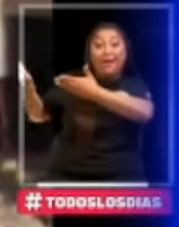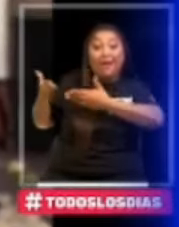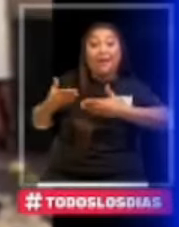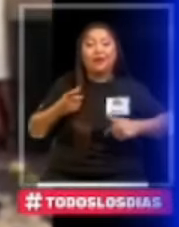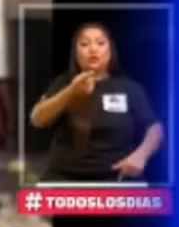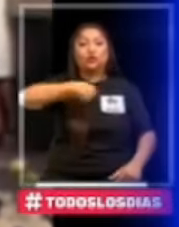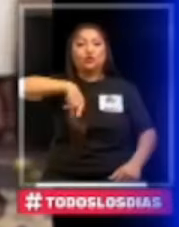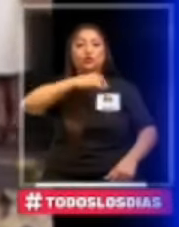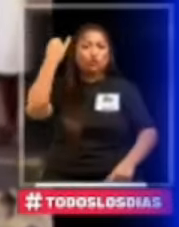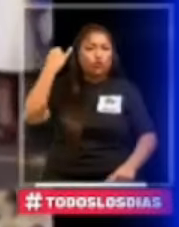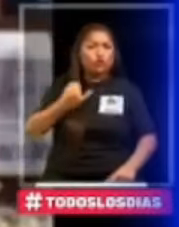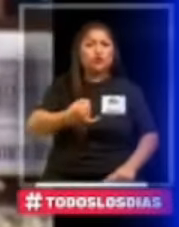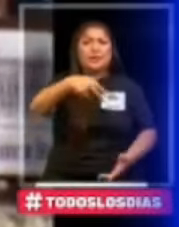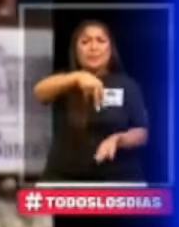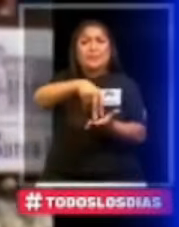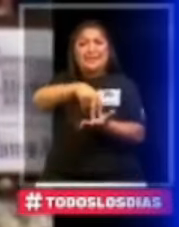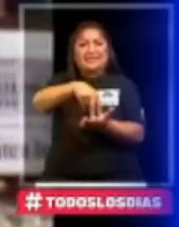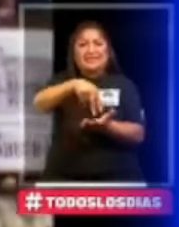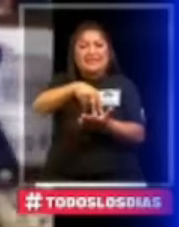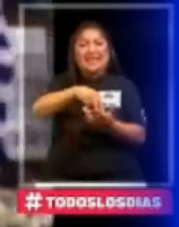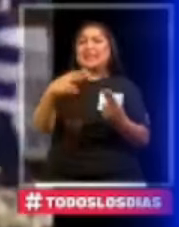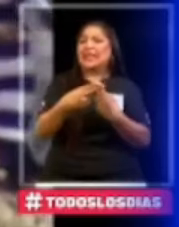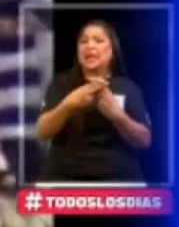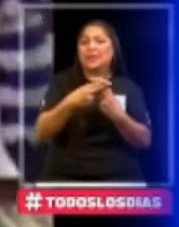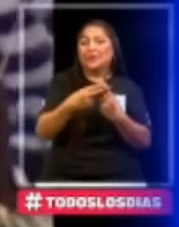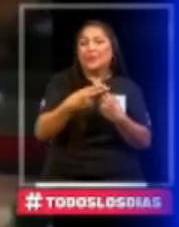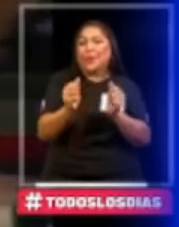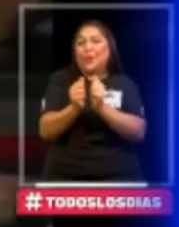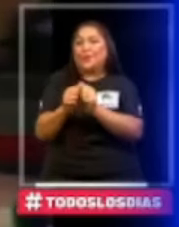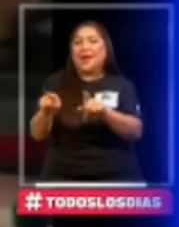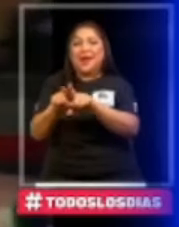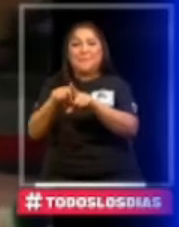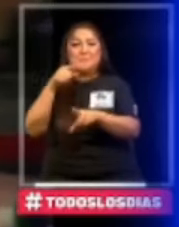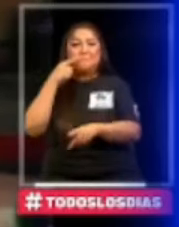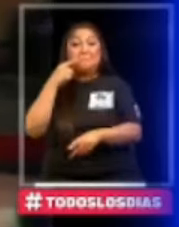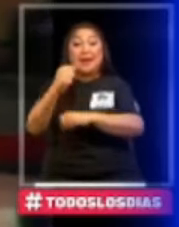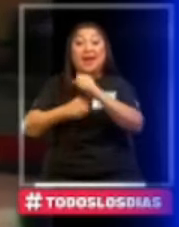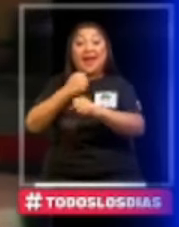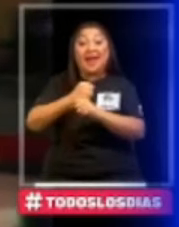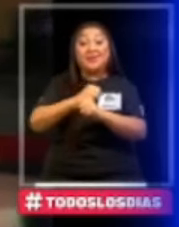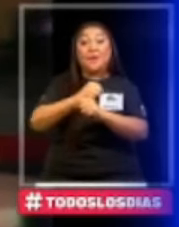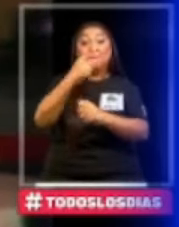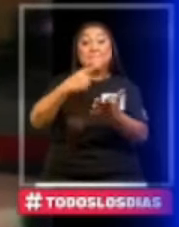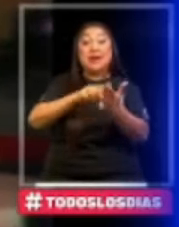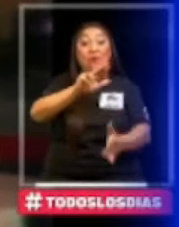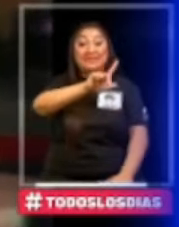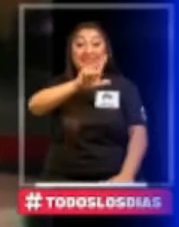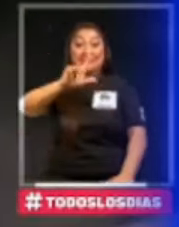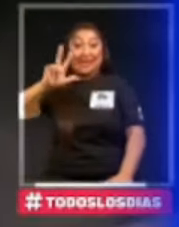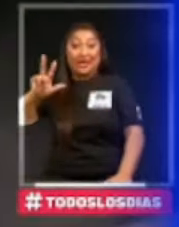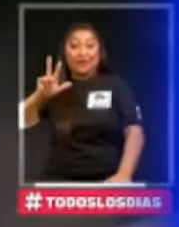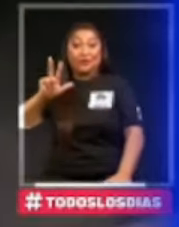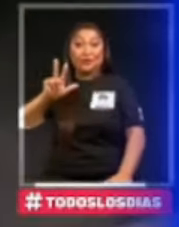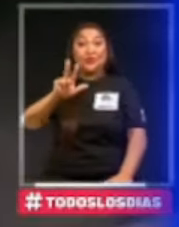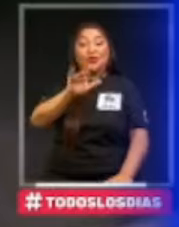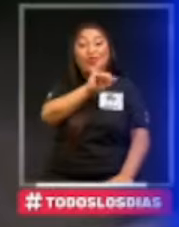Siempre he estado presente los Tachuelas en Teletón. Con mi hermano, nosotros estuvimos el año 78, después vinimos a